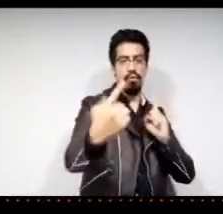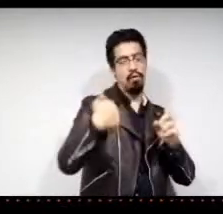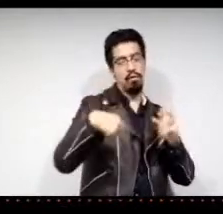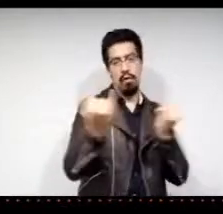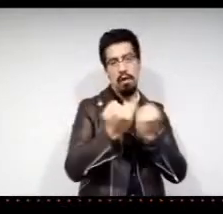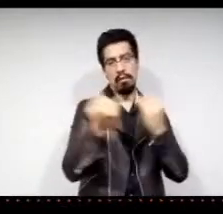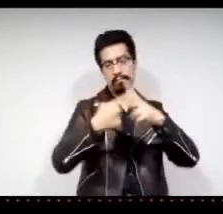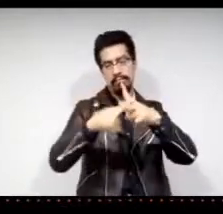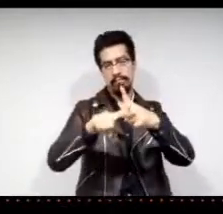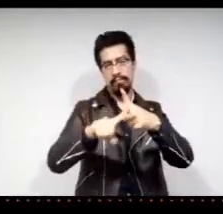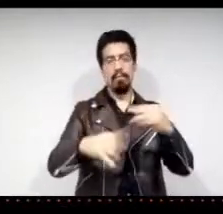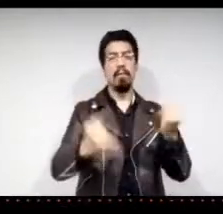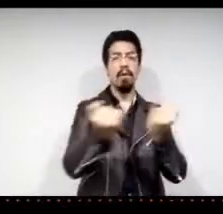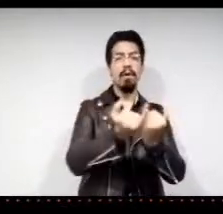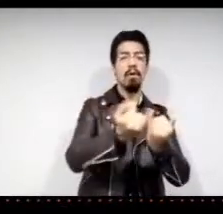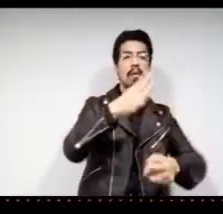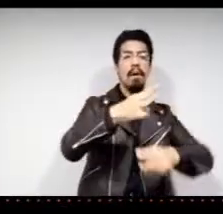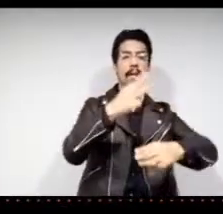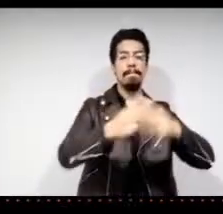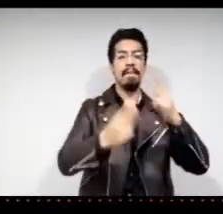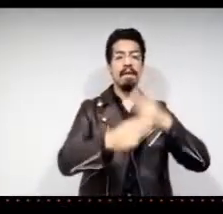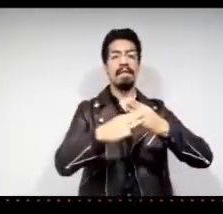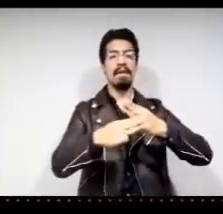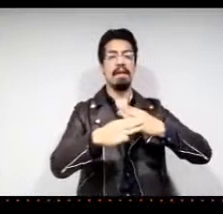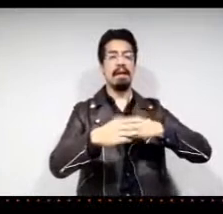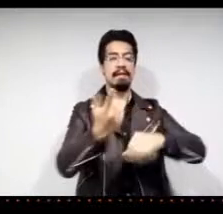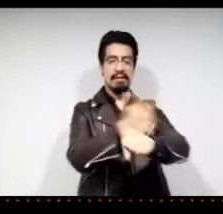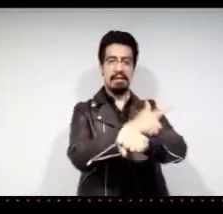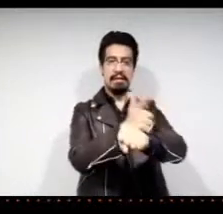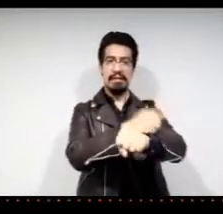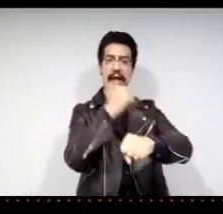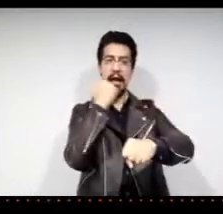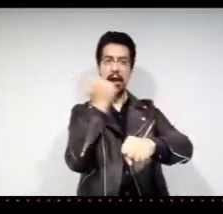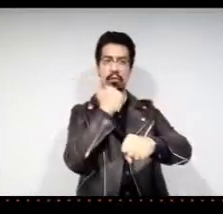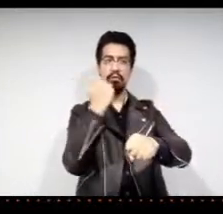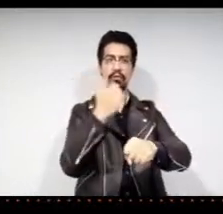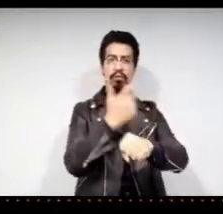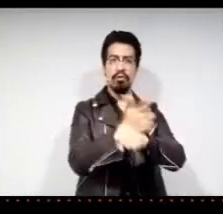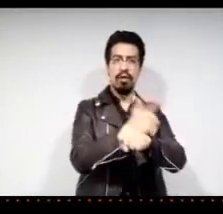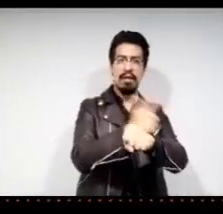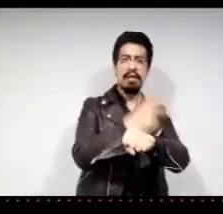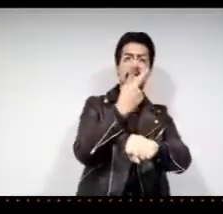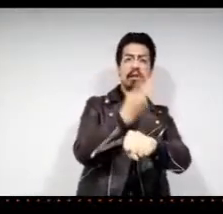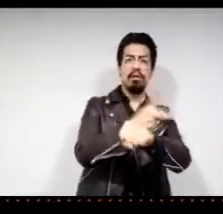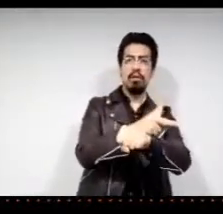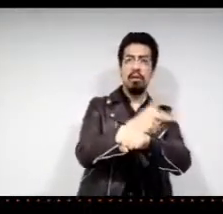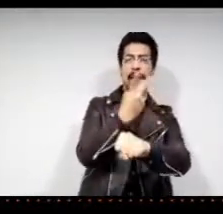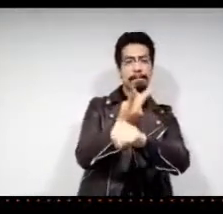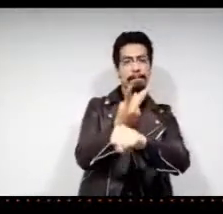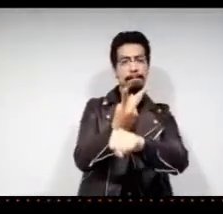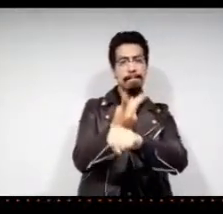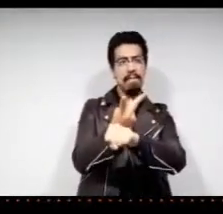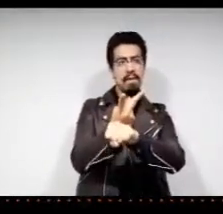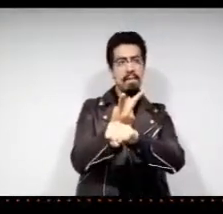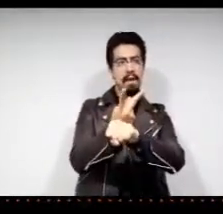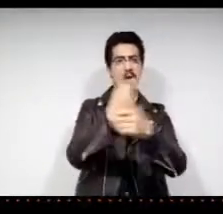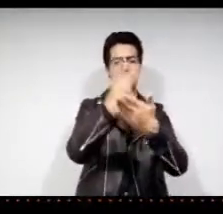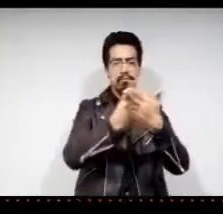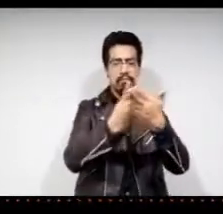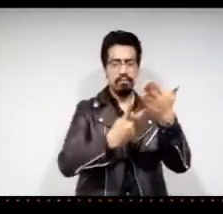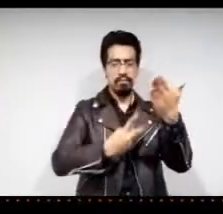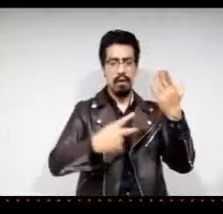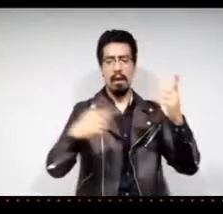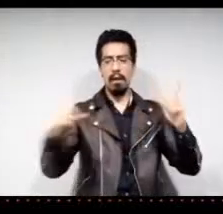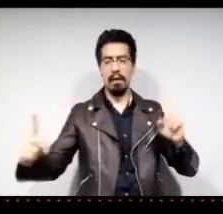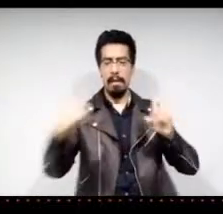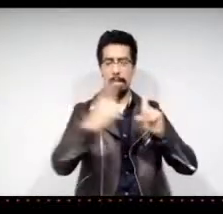ofreciendo materias a nuestros alumnos de licenciatura y de preparatoria que llevan sus programas presenciales, pero llevan